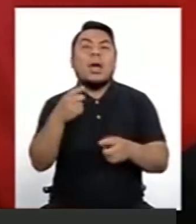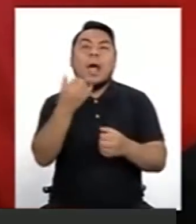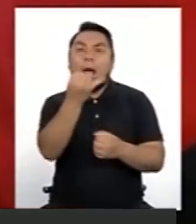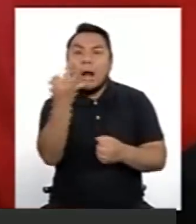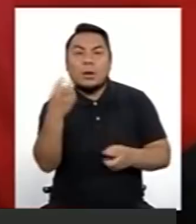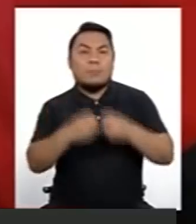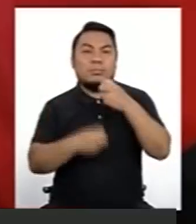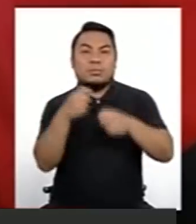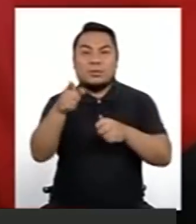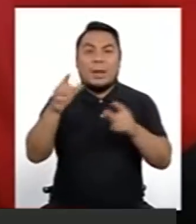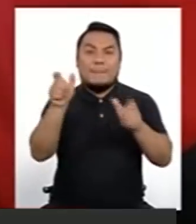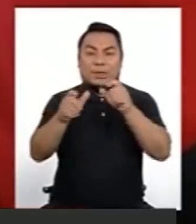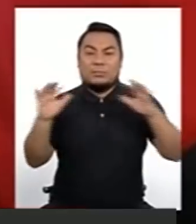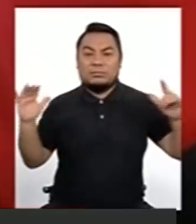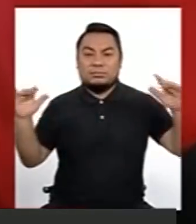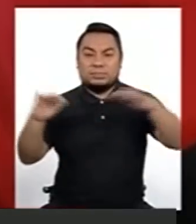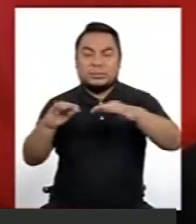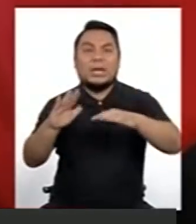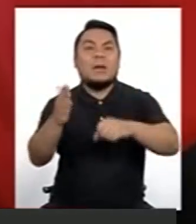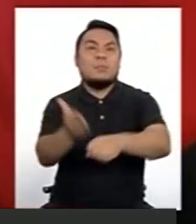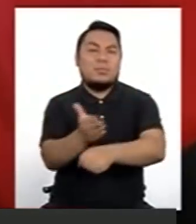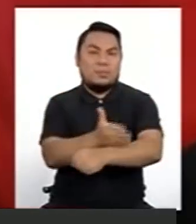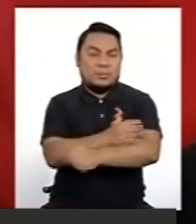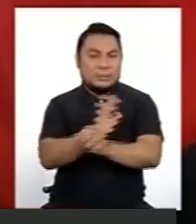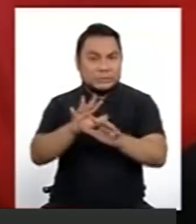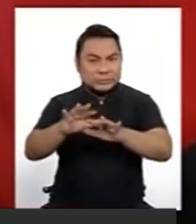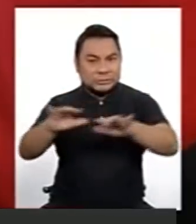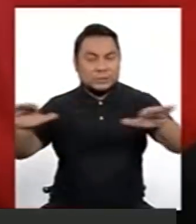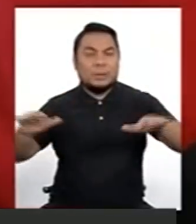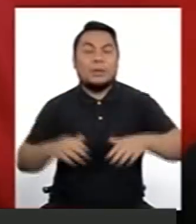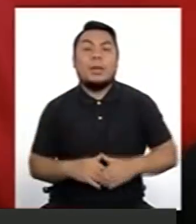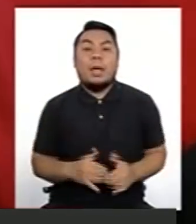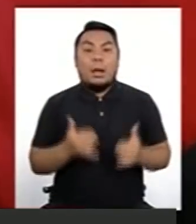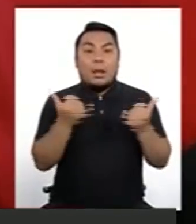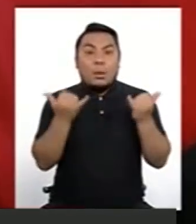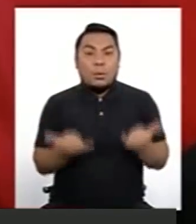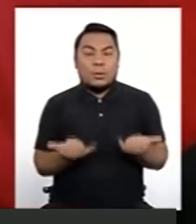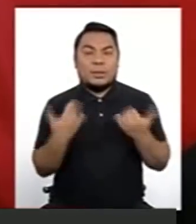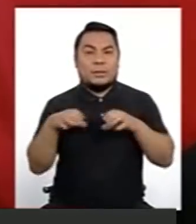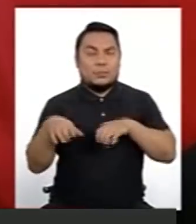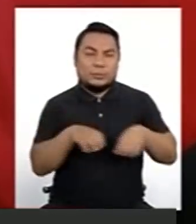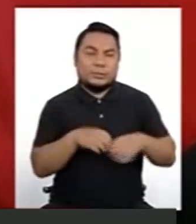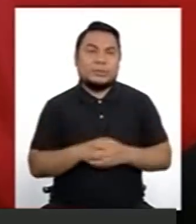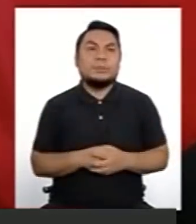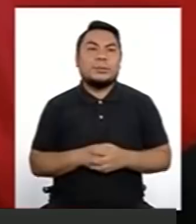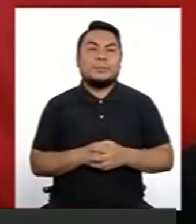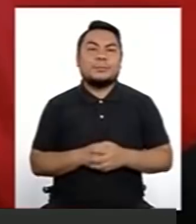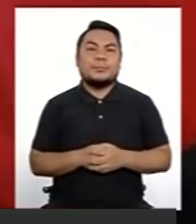hay mayor afluencia de personal. Hoy hemos hecho